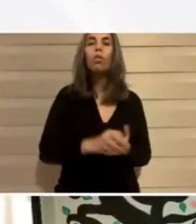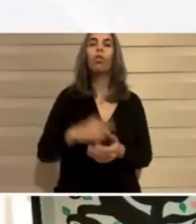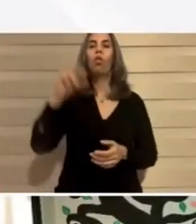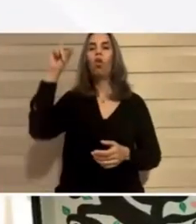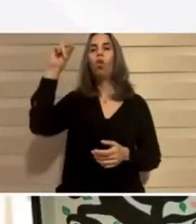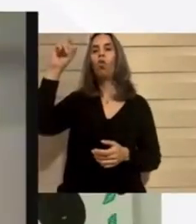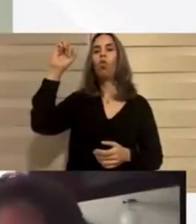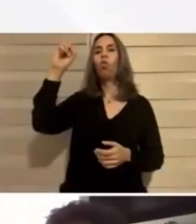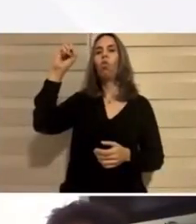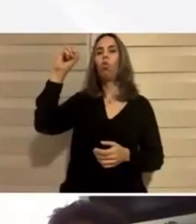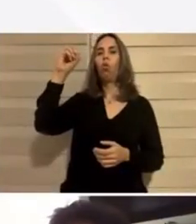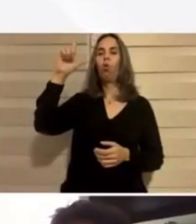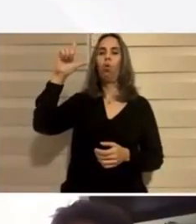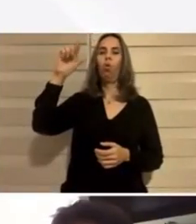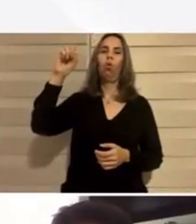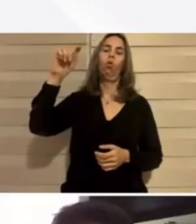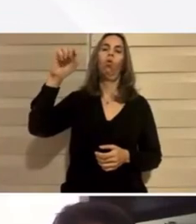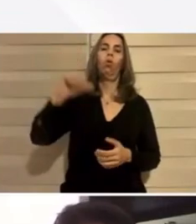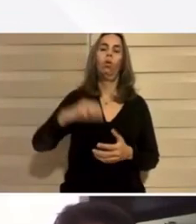Adelante.